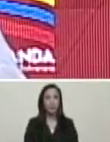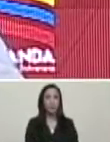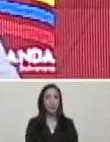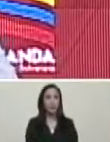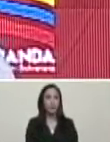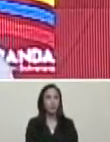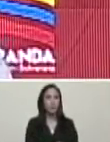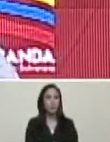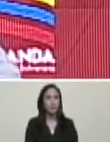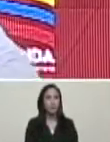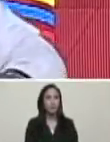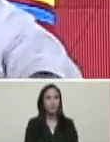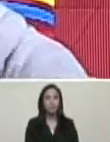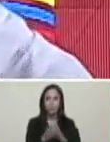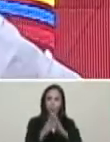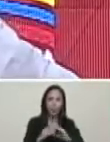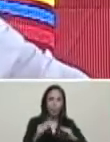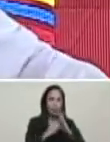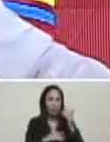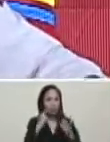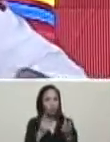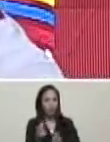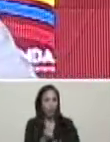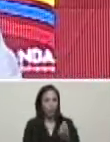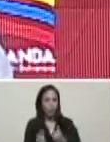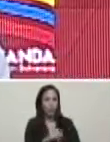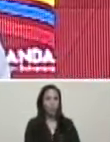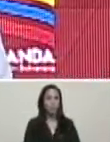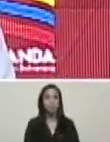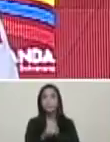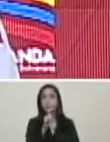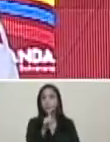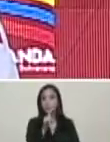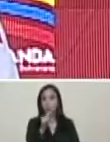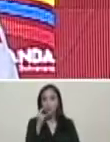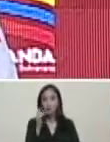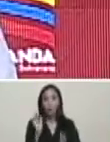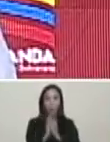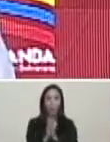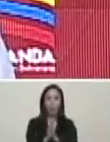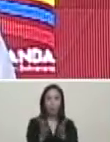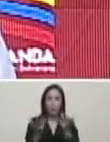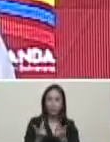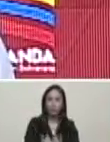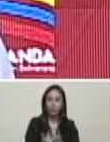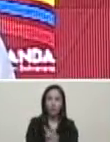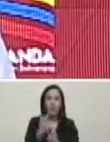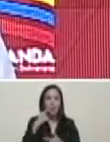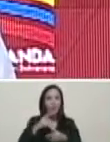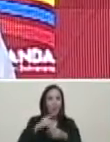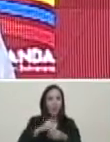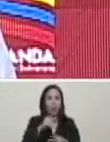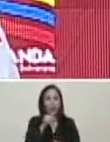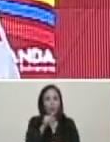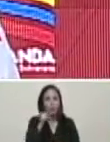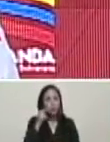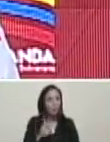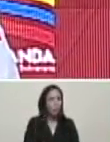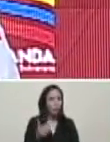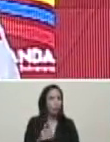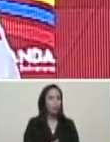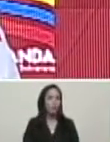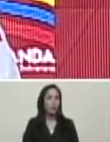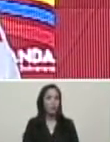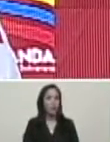cuidar todo, la economía. Por ahí estaba viendo unos datos, por favor, ministro Medina, unos datos muy importantes, con motivo